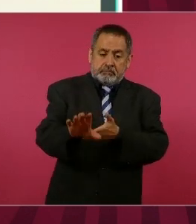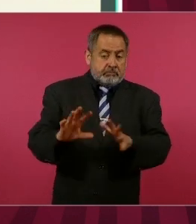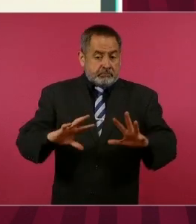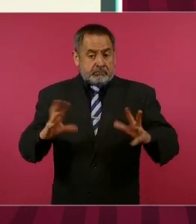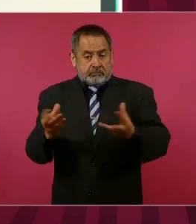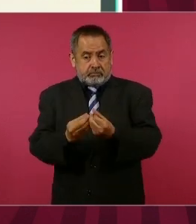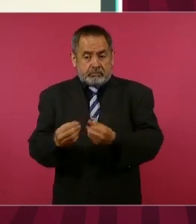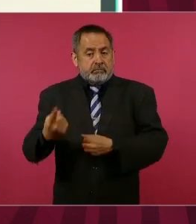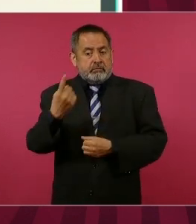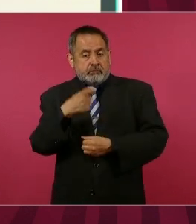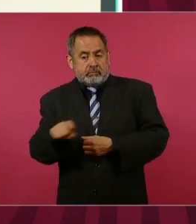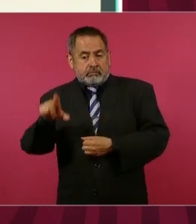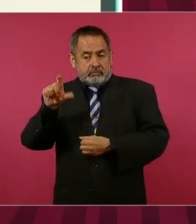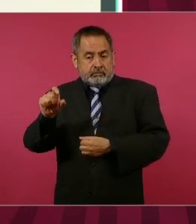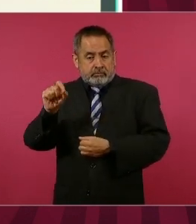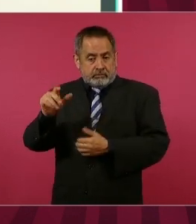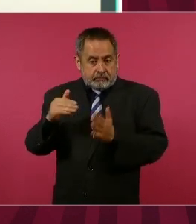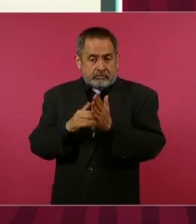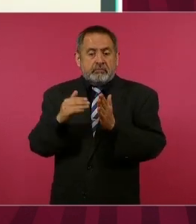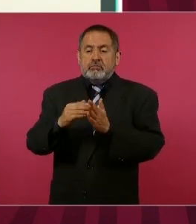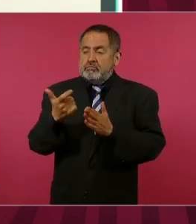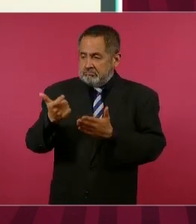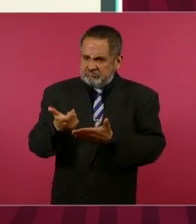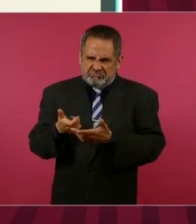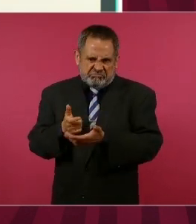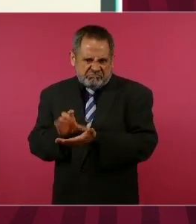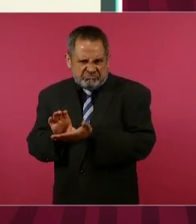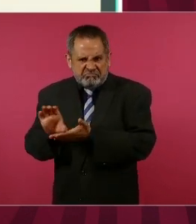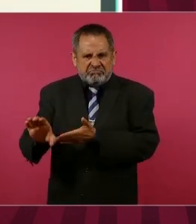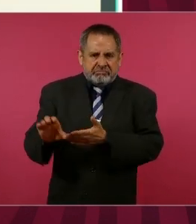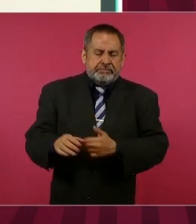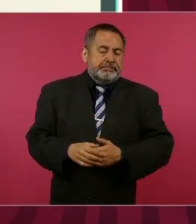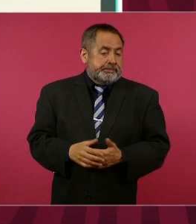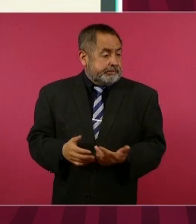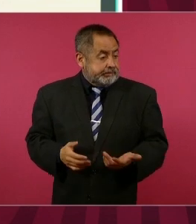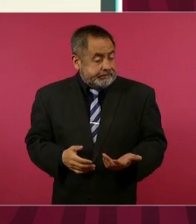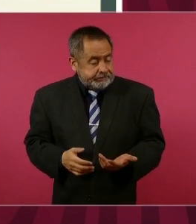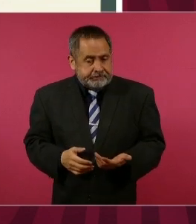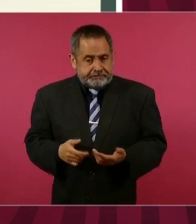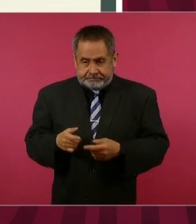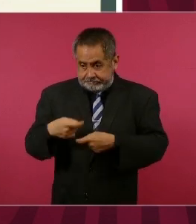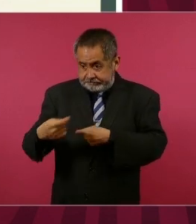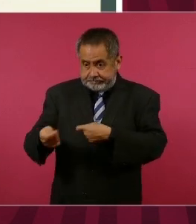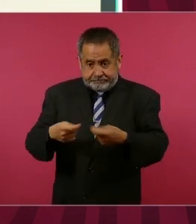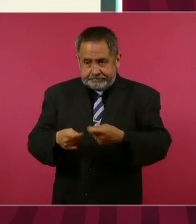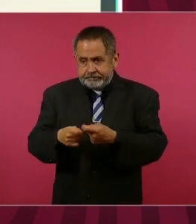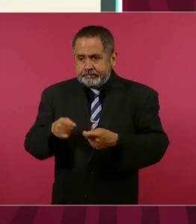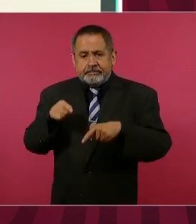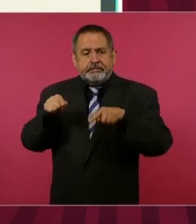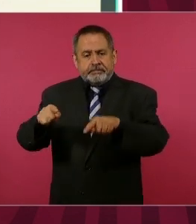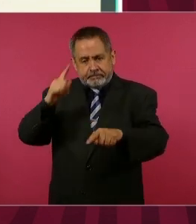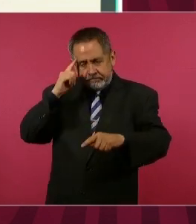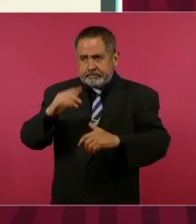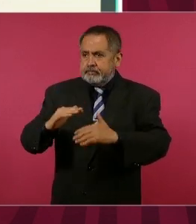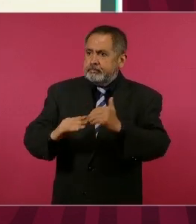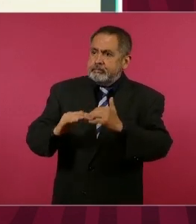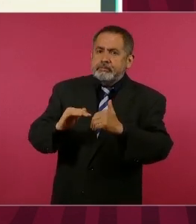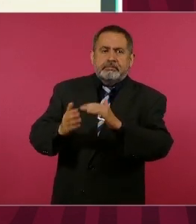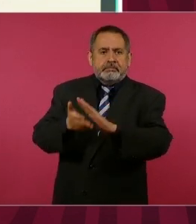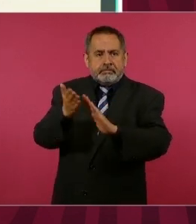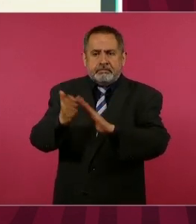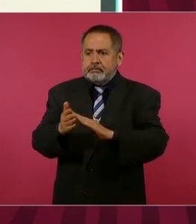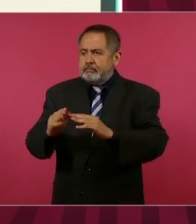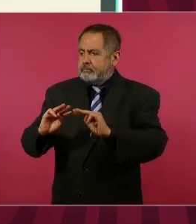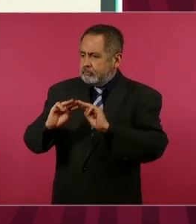son 120 millones de pesos, señor presidente. Todos estos recursos para invertirse en infraestructura, equipo